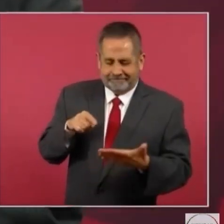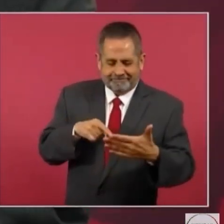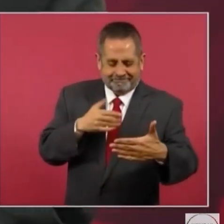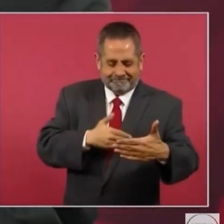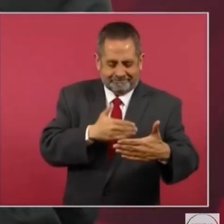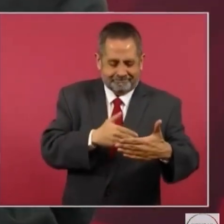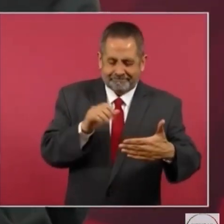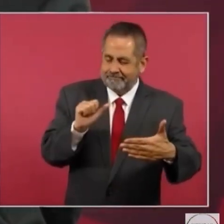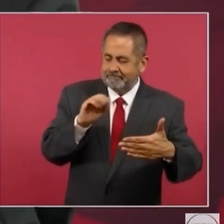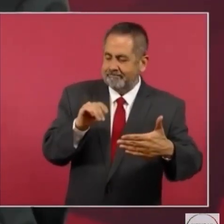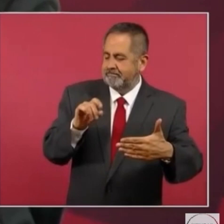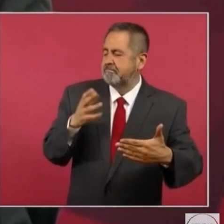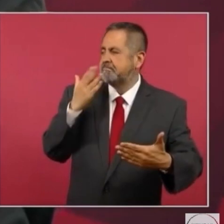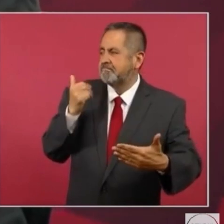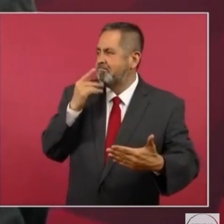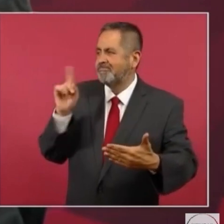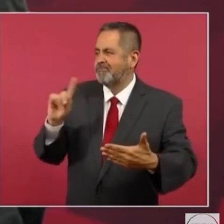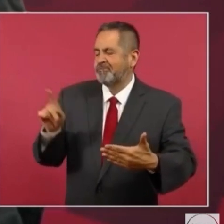tengo.